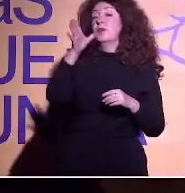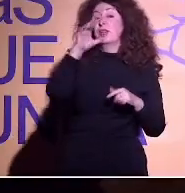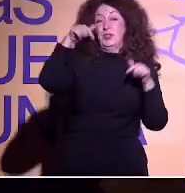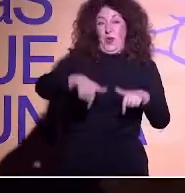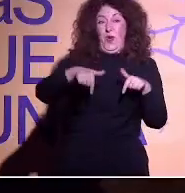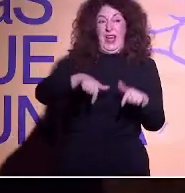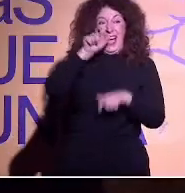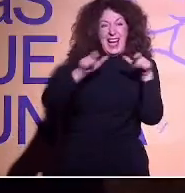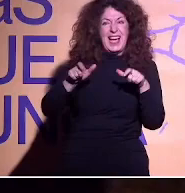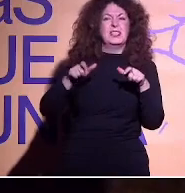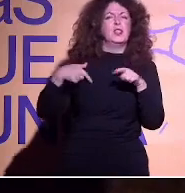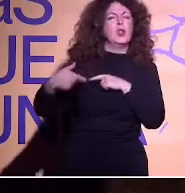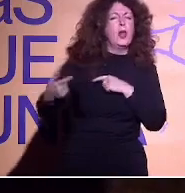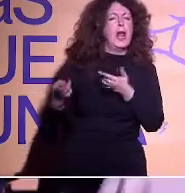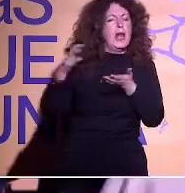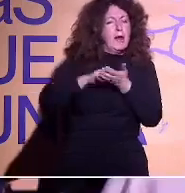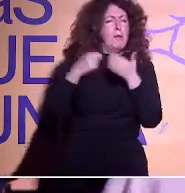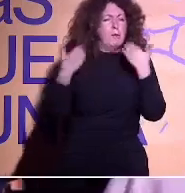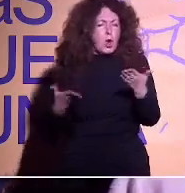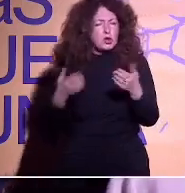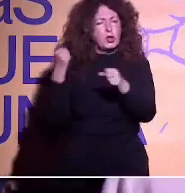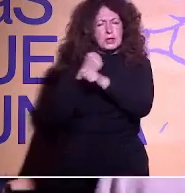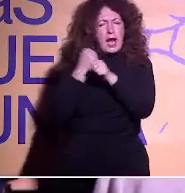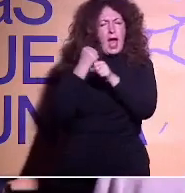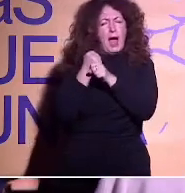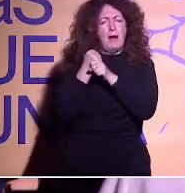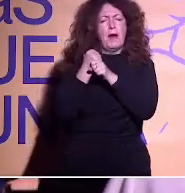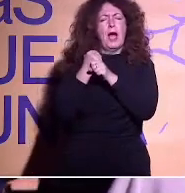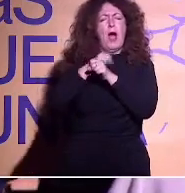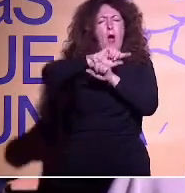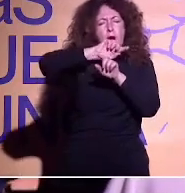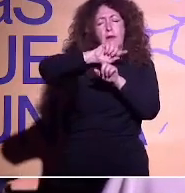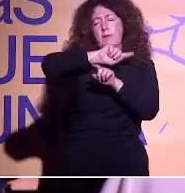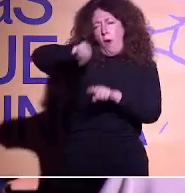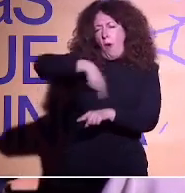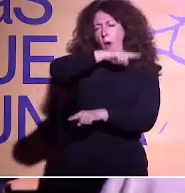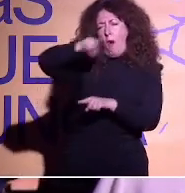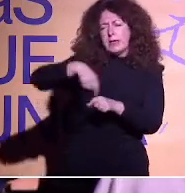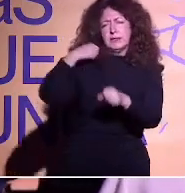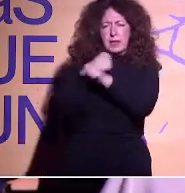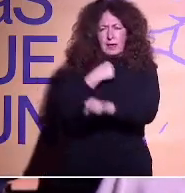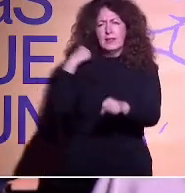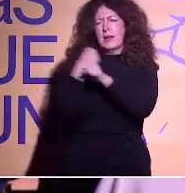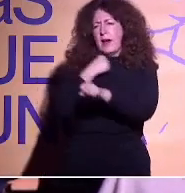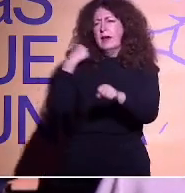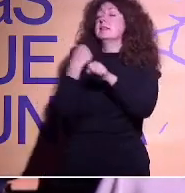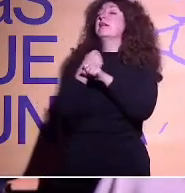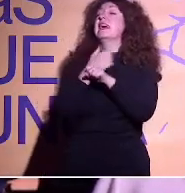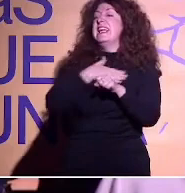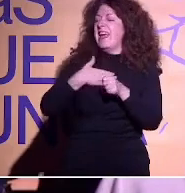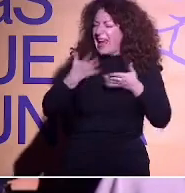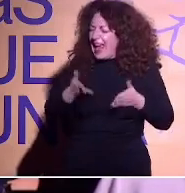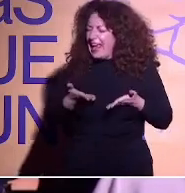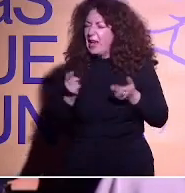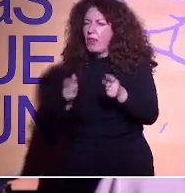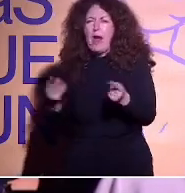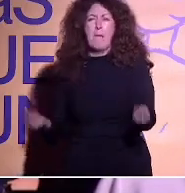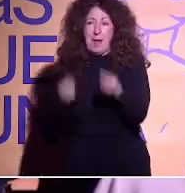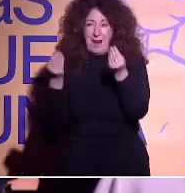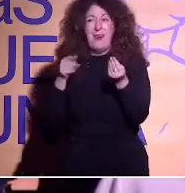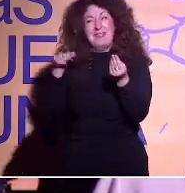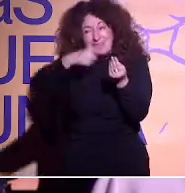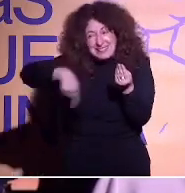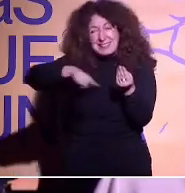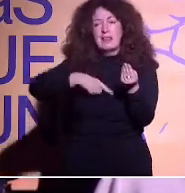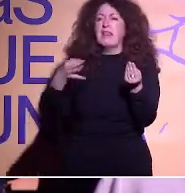hoyra temprano que trabaja muchas horas que quiere lo mejor para sus hijos se merece una vida feliz